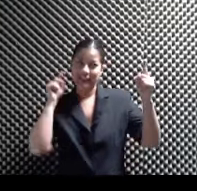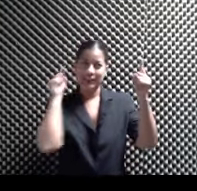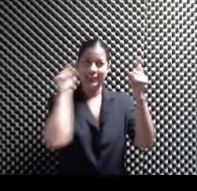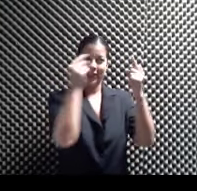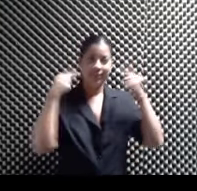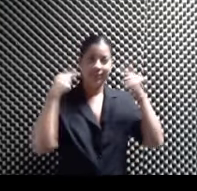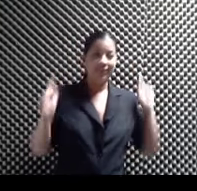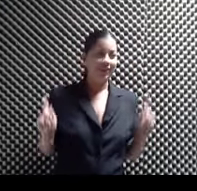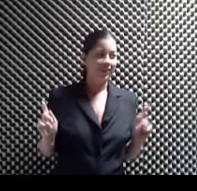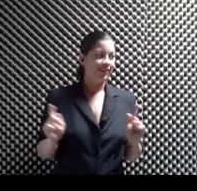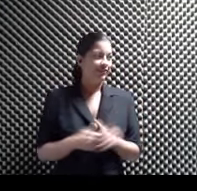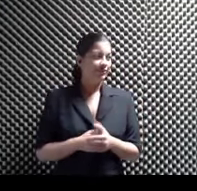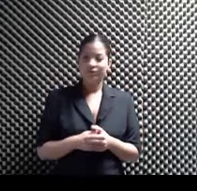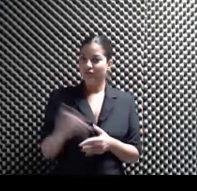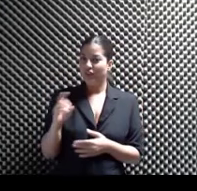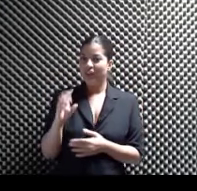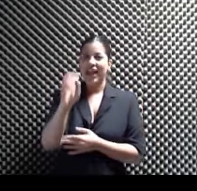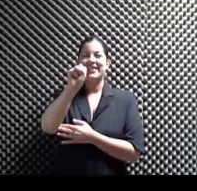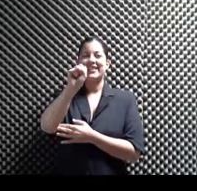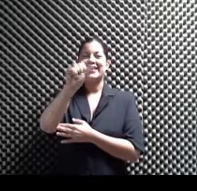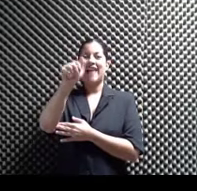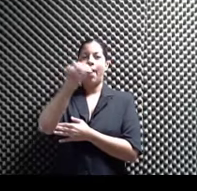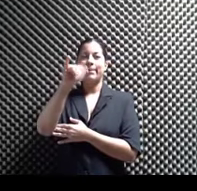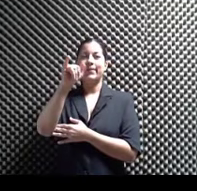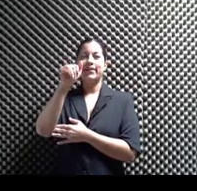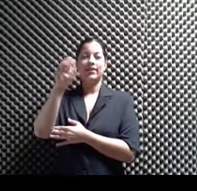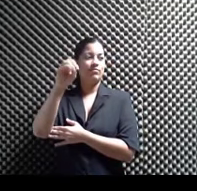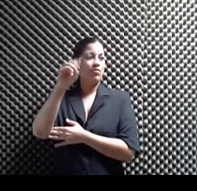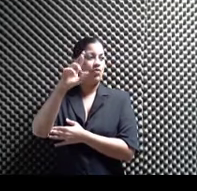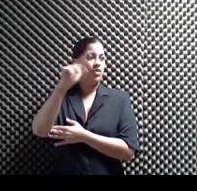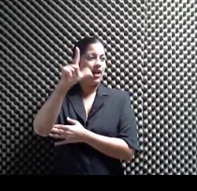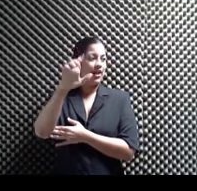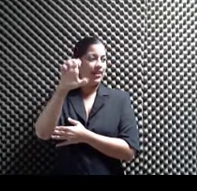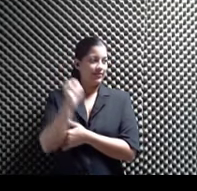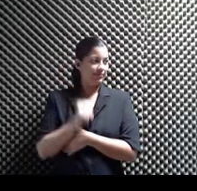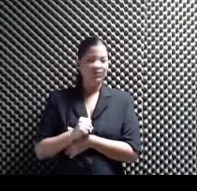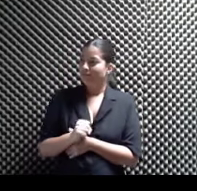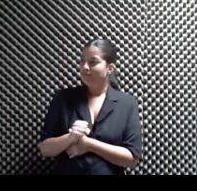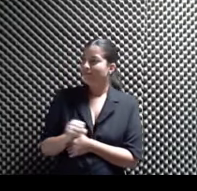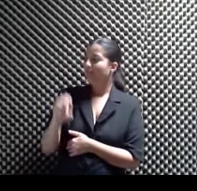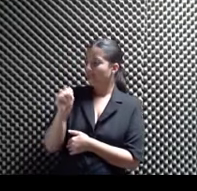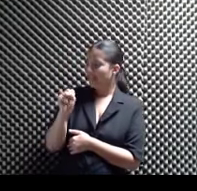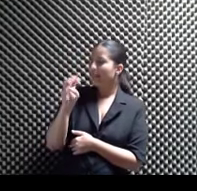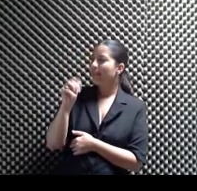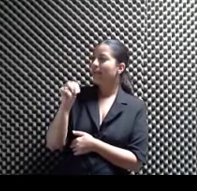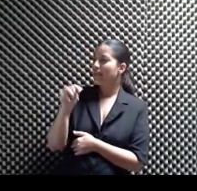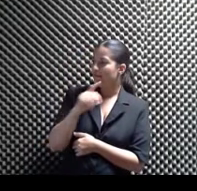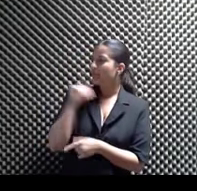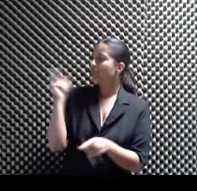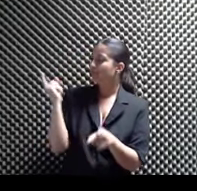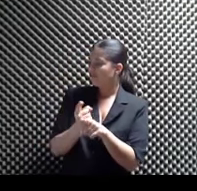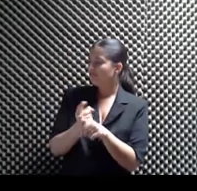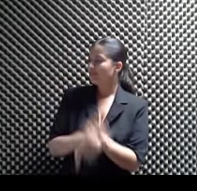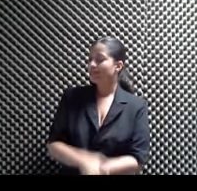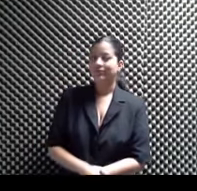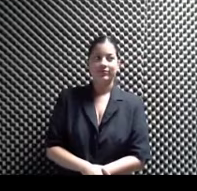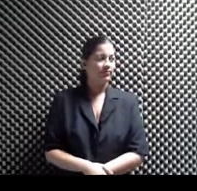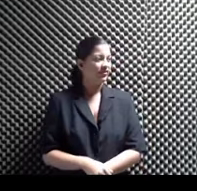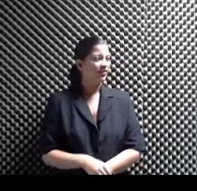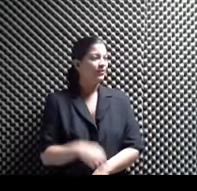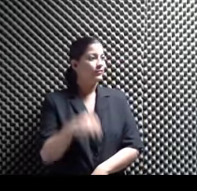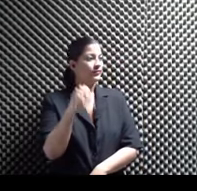A donde llegó Sammy Morales Eso me suena a SM De verdad que sí Quinteto Ah, porque SM es Y estaba aquí